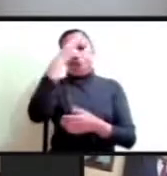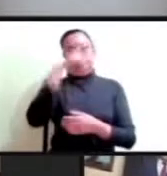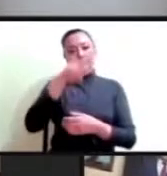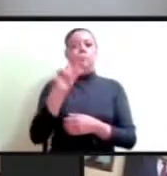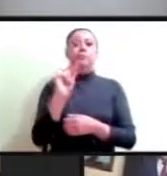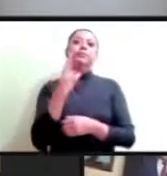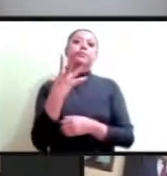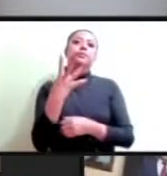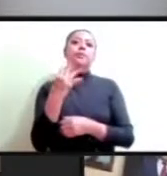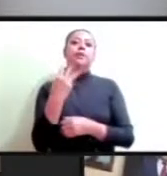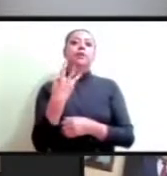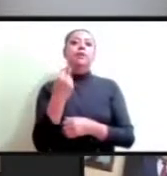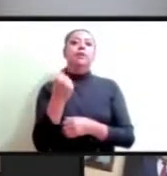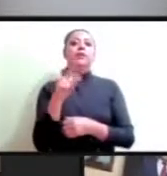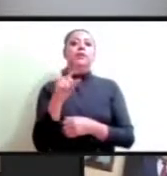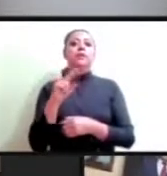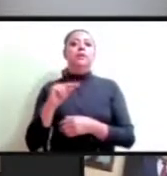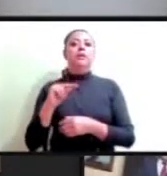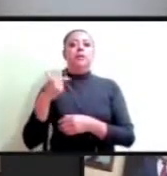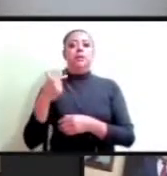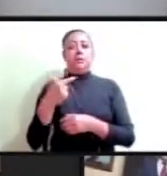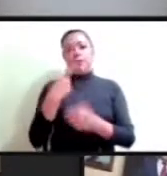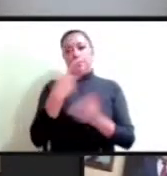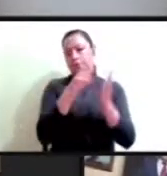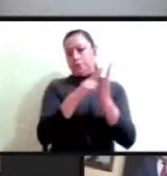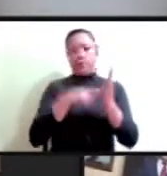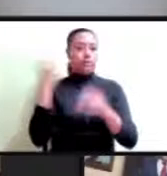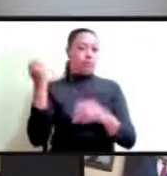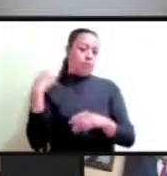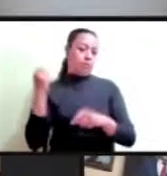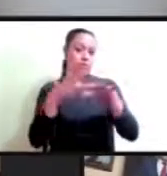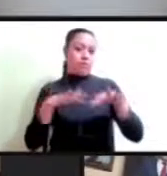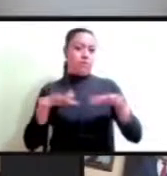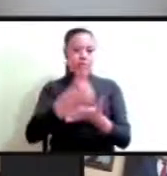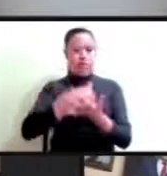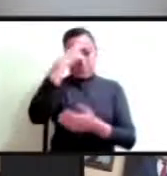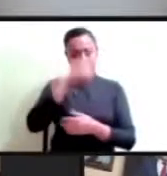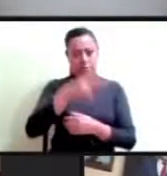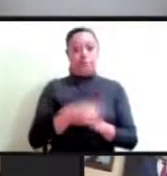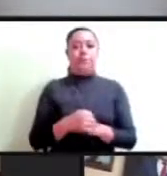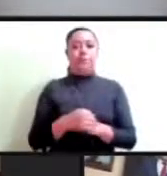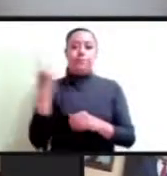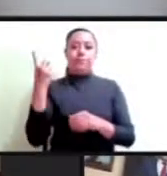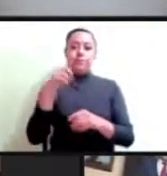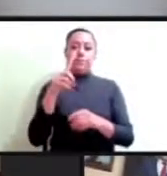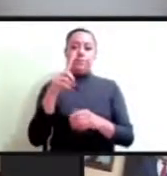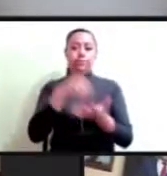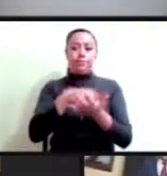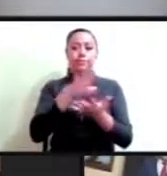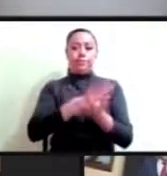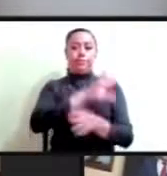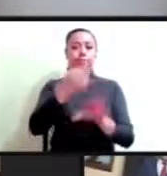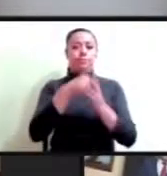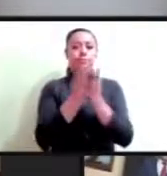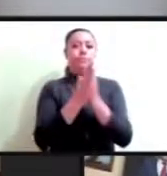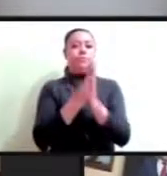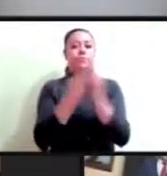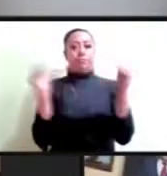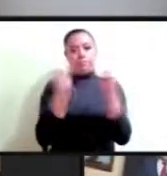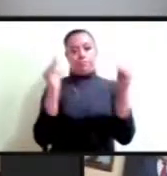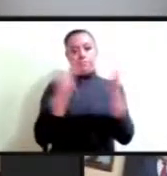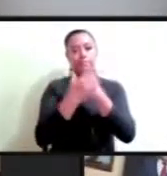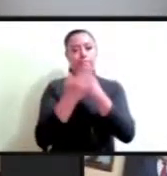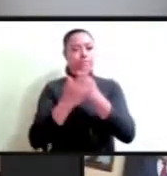187 del reglamento, ambos del Congreso de la Ciudad de México, se instruye su inserción íntegra en el diario de los debates y se turnará para su análisis y